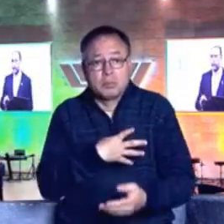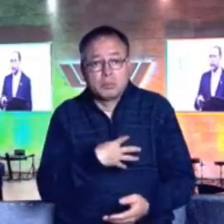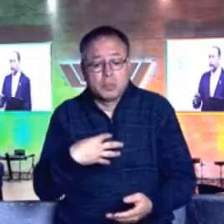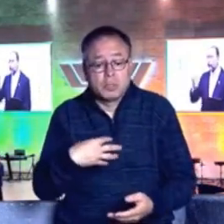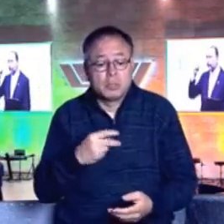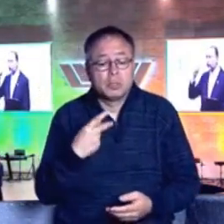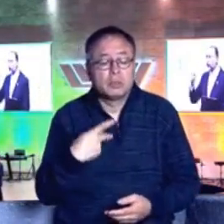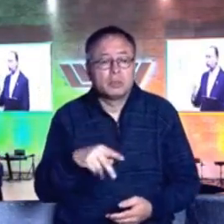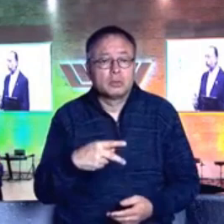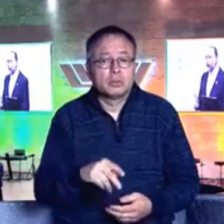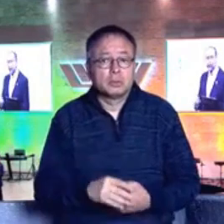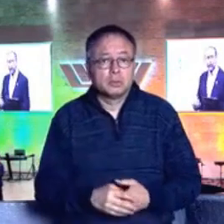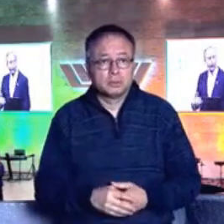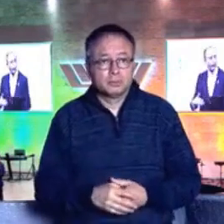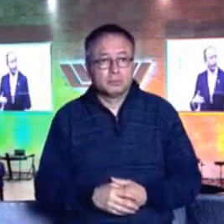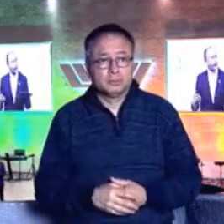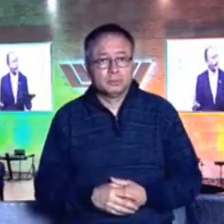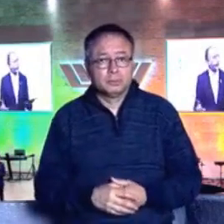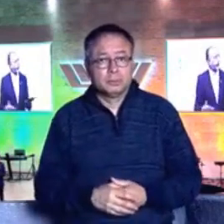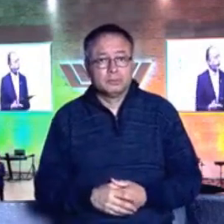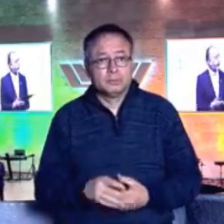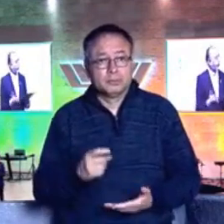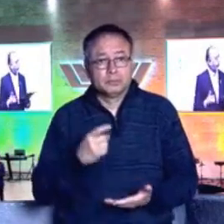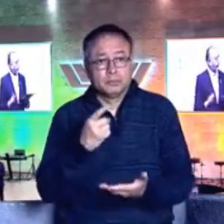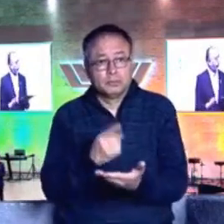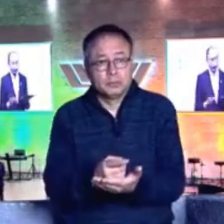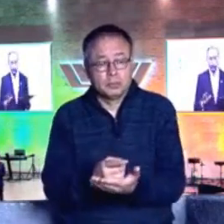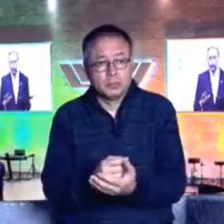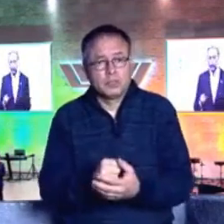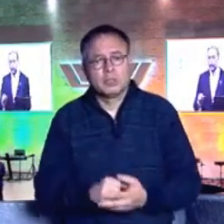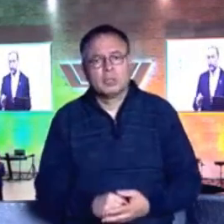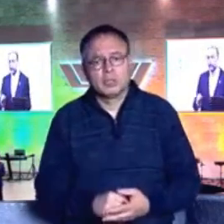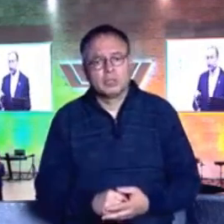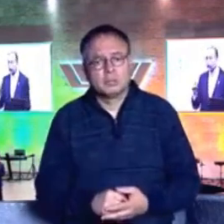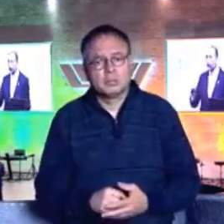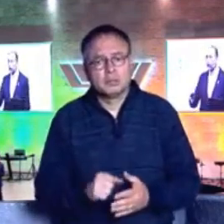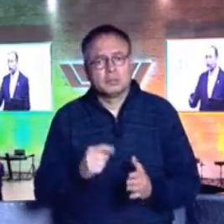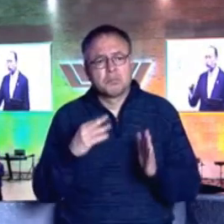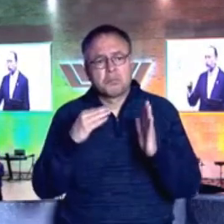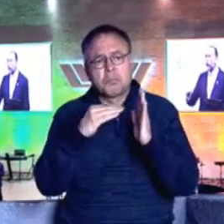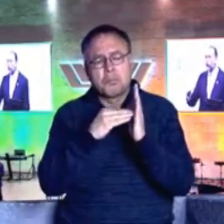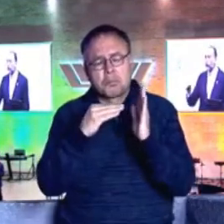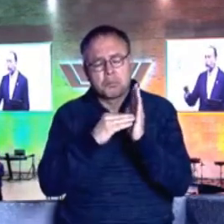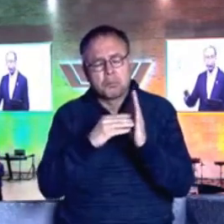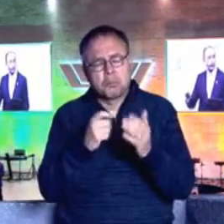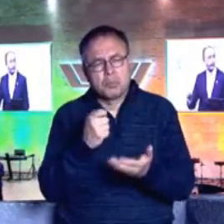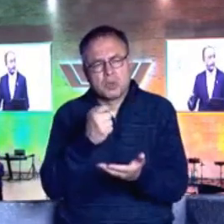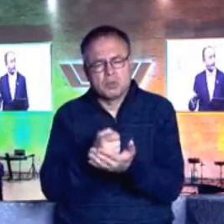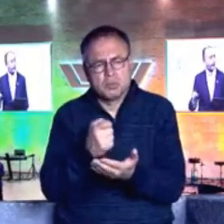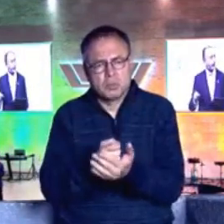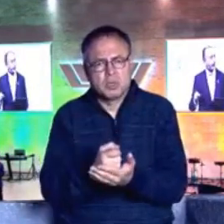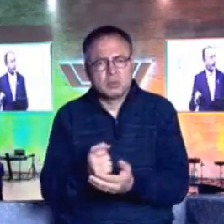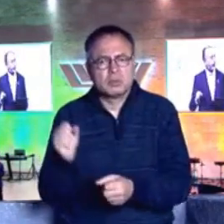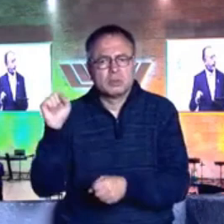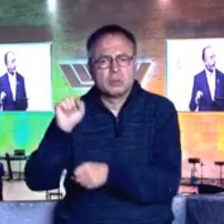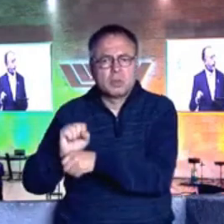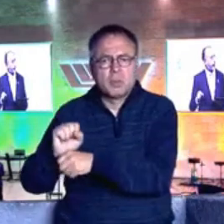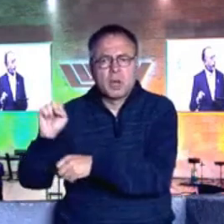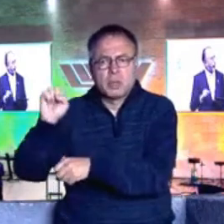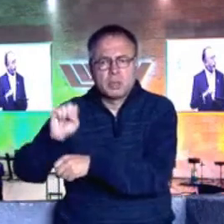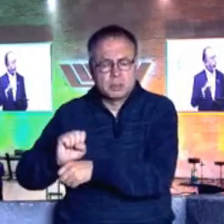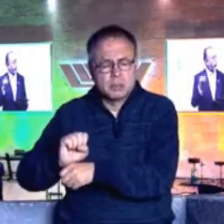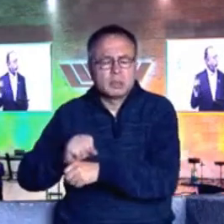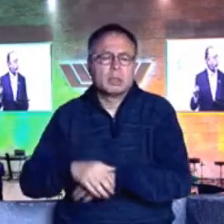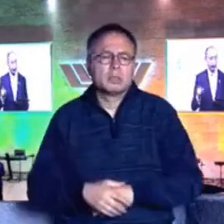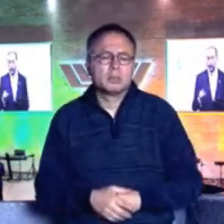Imagínate que te cuesta 1000 pesos semanales o sostenerlo cada semana deposítale 1000 pesos un día